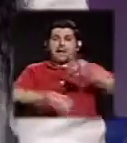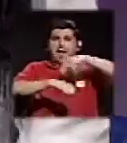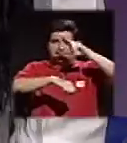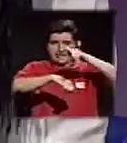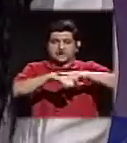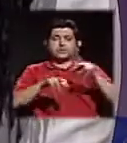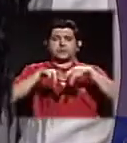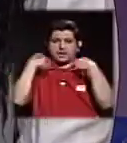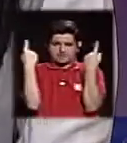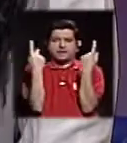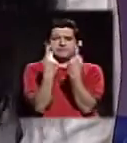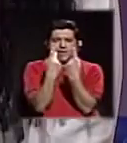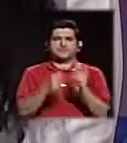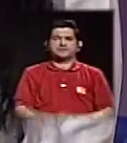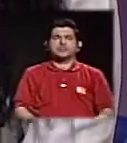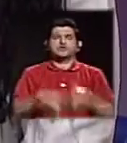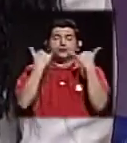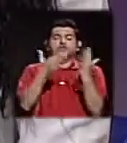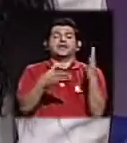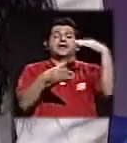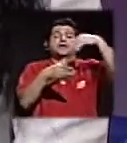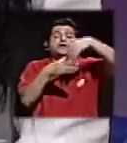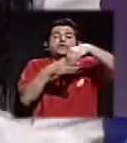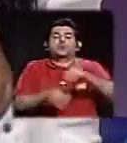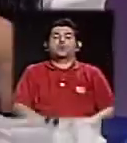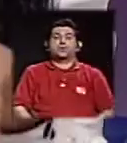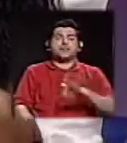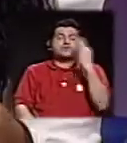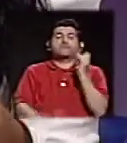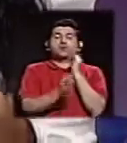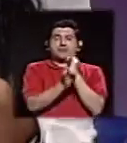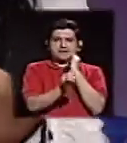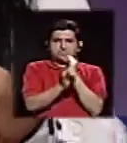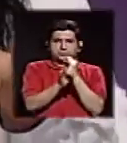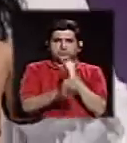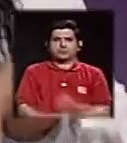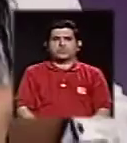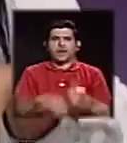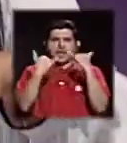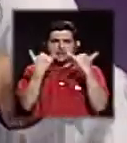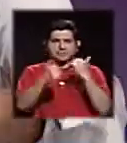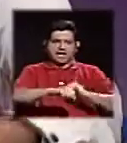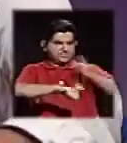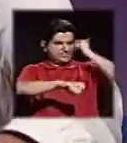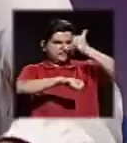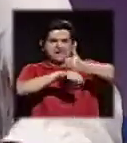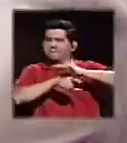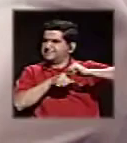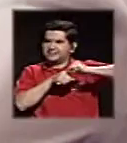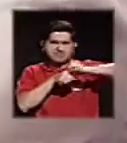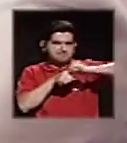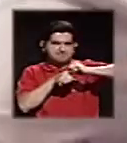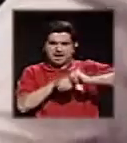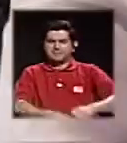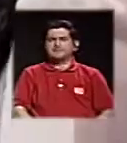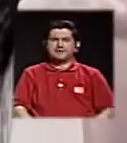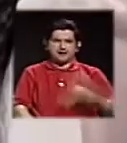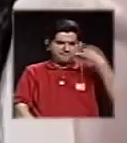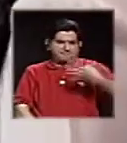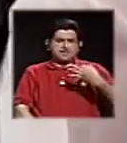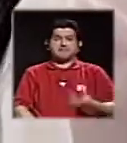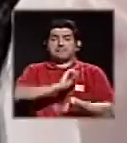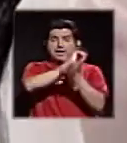nacional de nuestro partido por logramos ya incorporarlo a nivel institucional ya sea institucionalizar esta práctica y se hizo